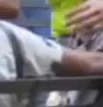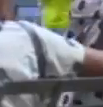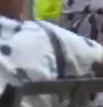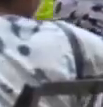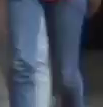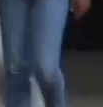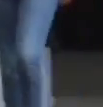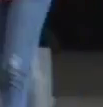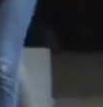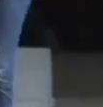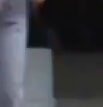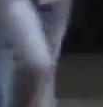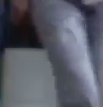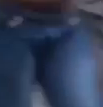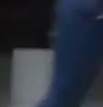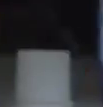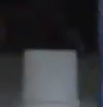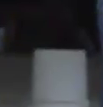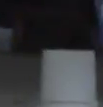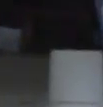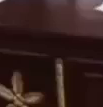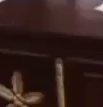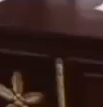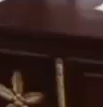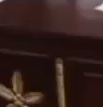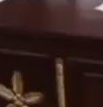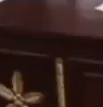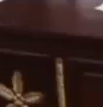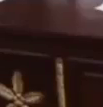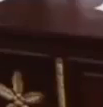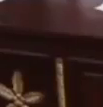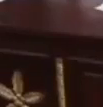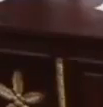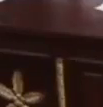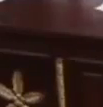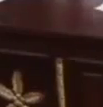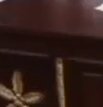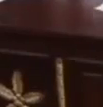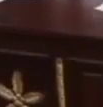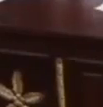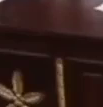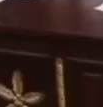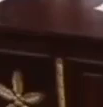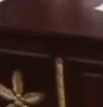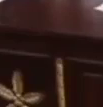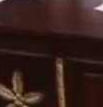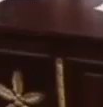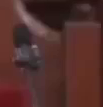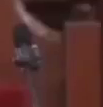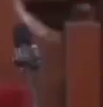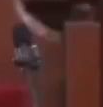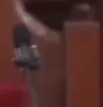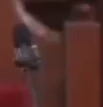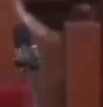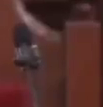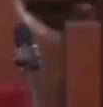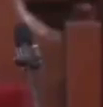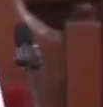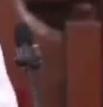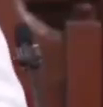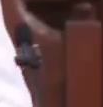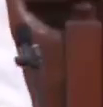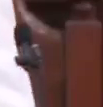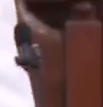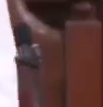la continuidad de un proyecto de gobierno emprendido desde el 2004 por el expresidente Leonel Fernández y en el 2012 por